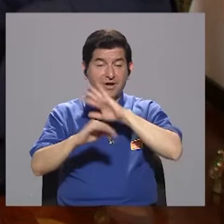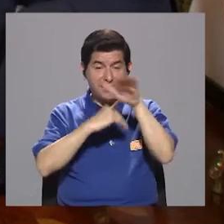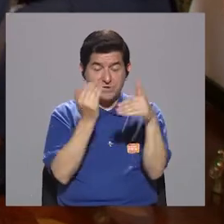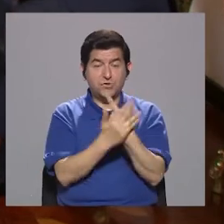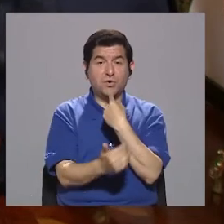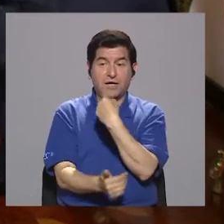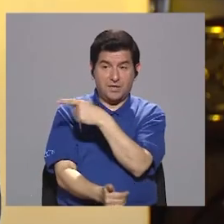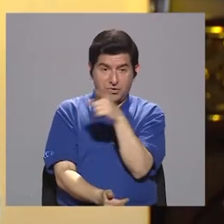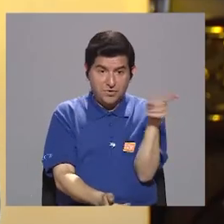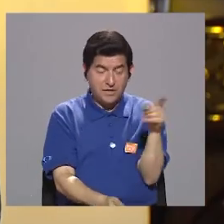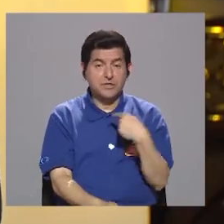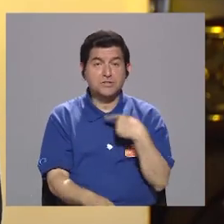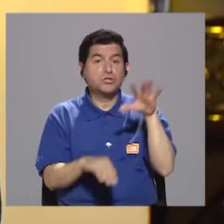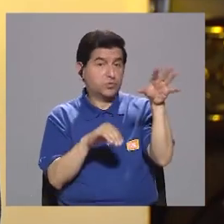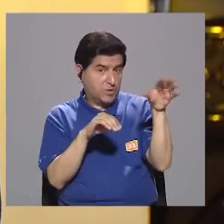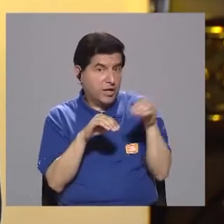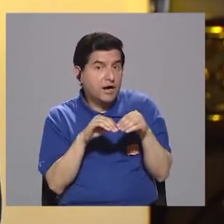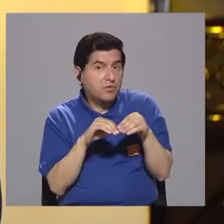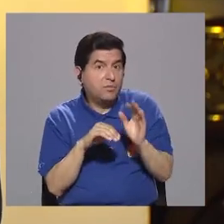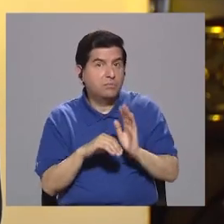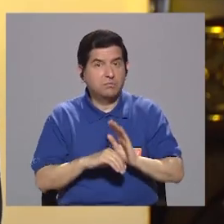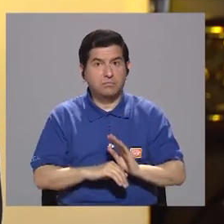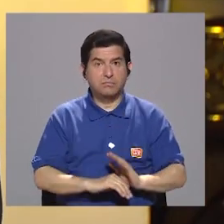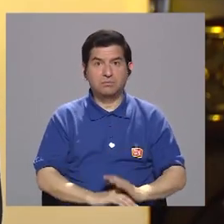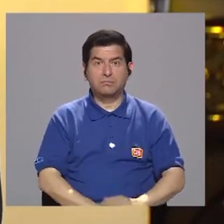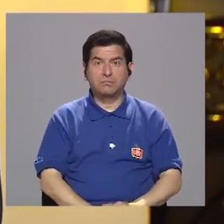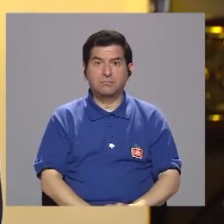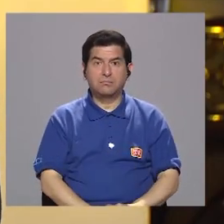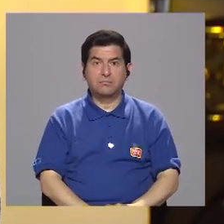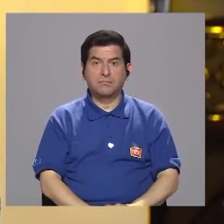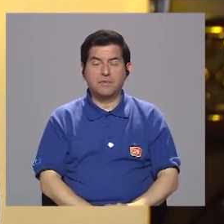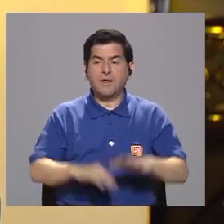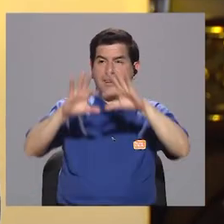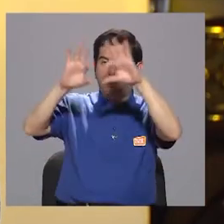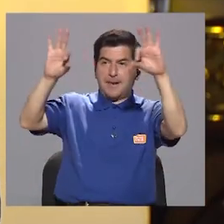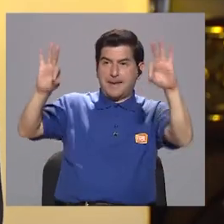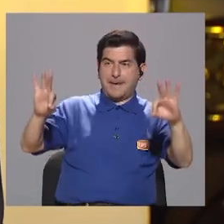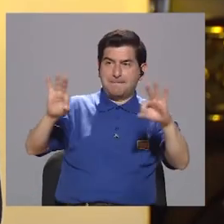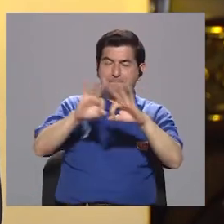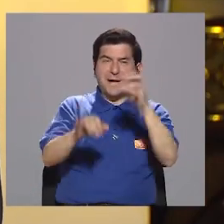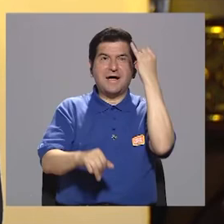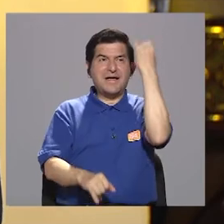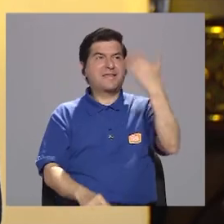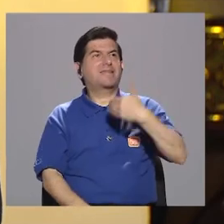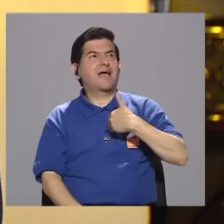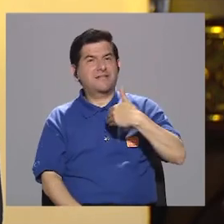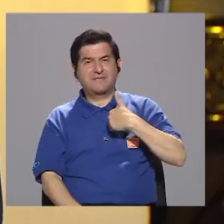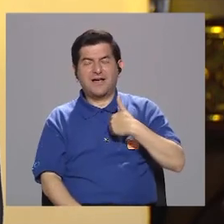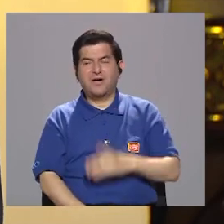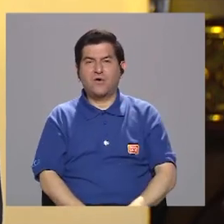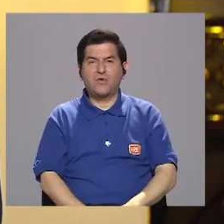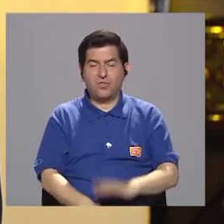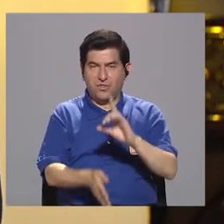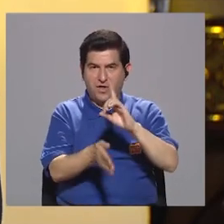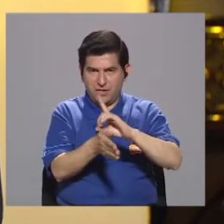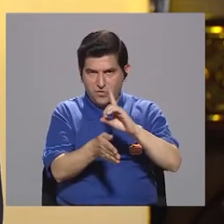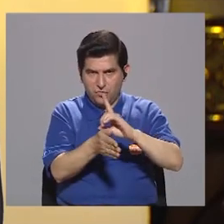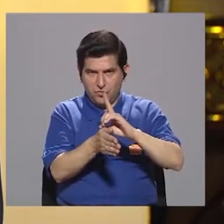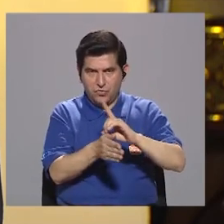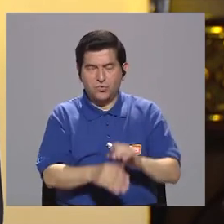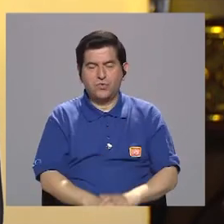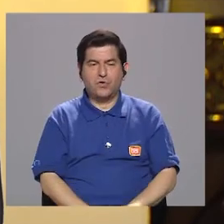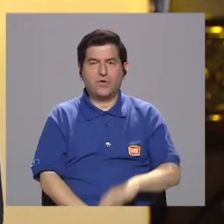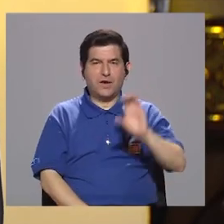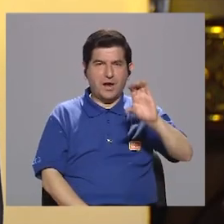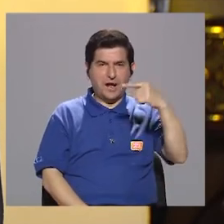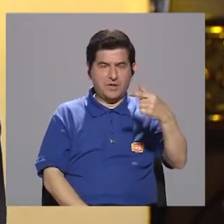están diciendo, yo quisiera agregar que la imagen y el concepto que tengo yo del doctor, pues